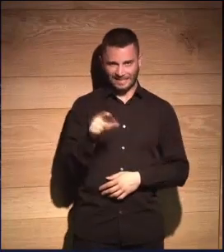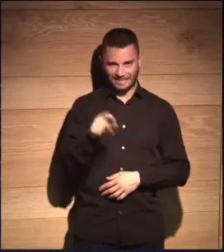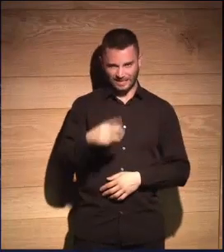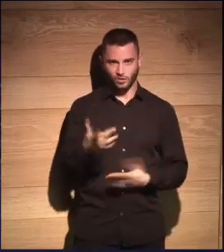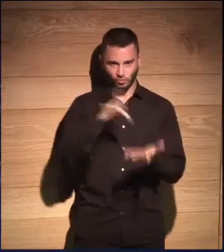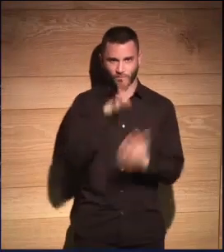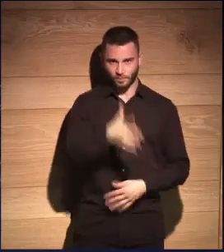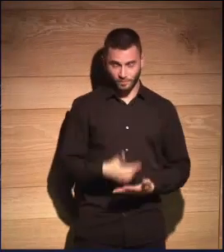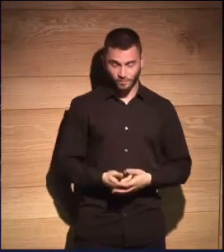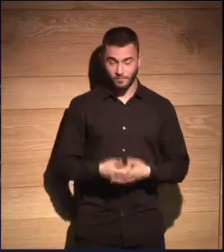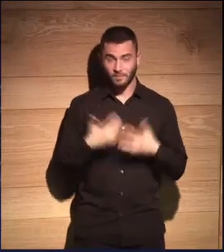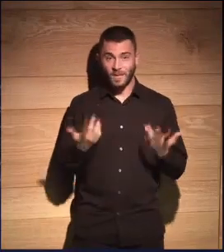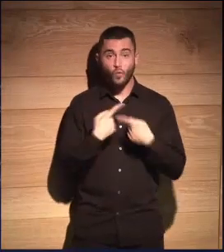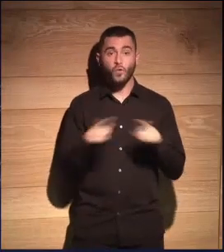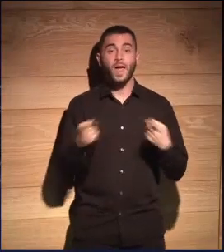Tienen